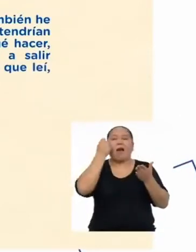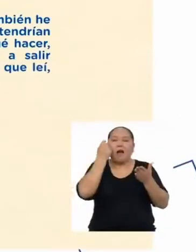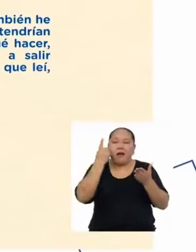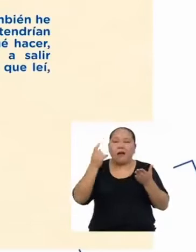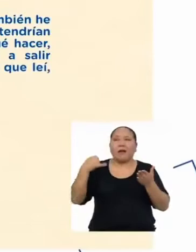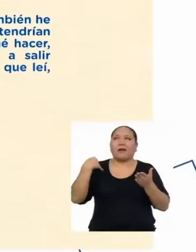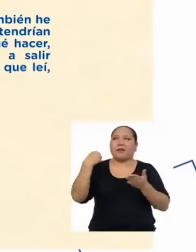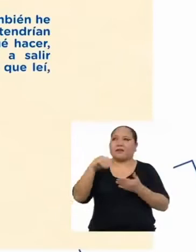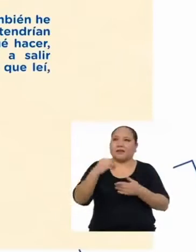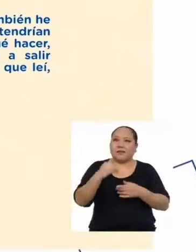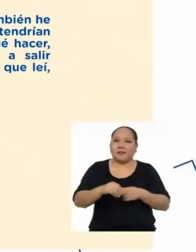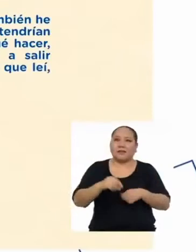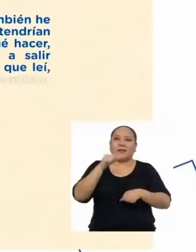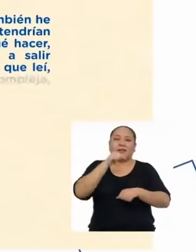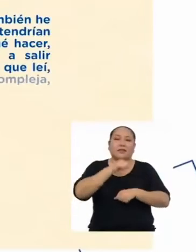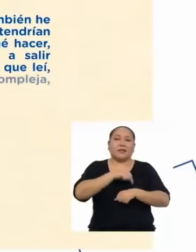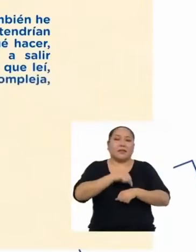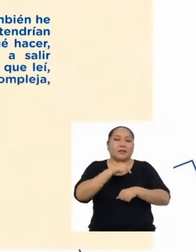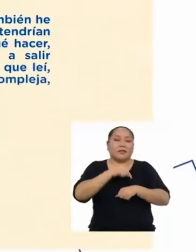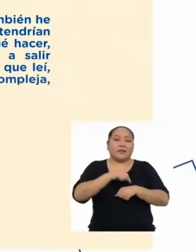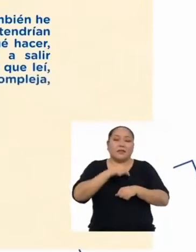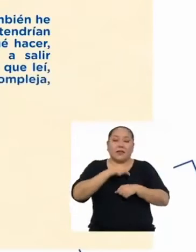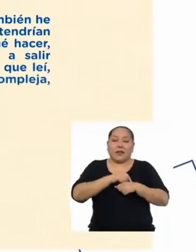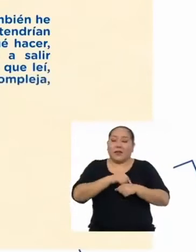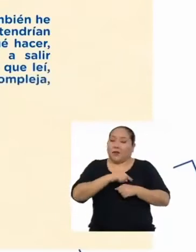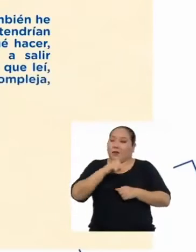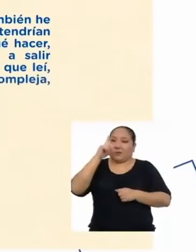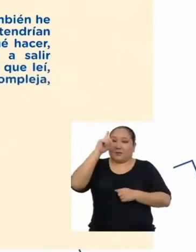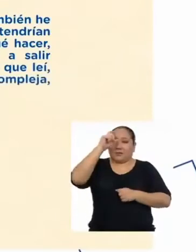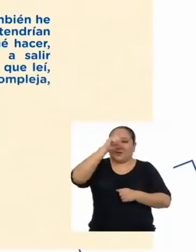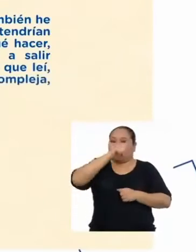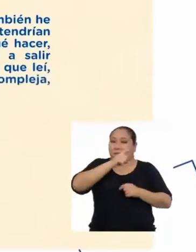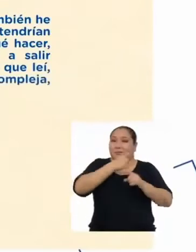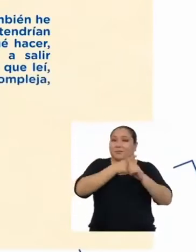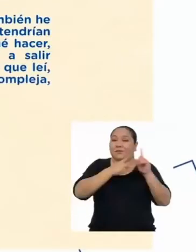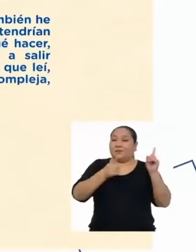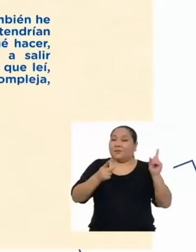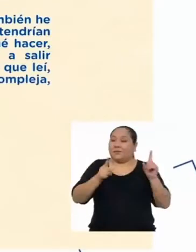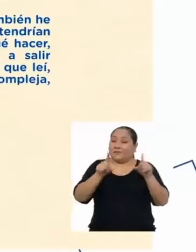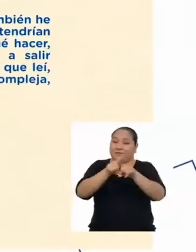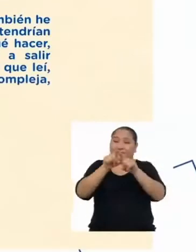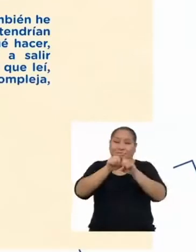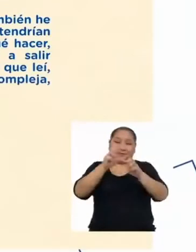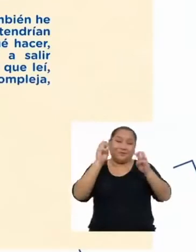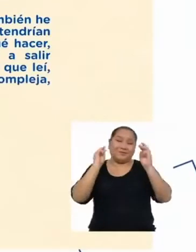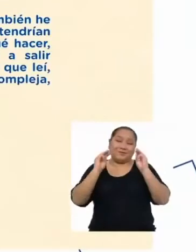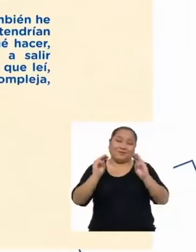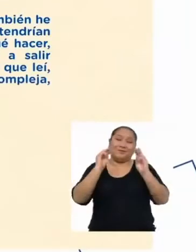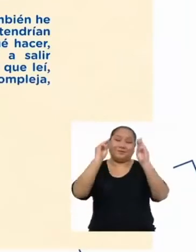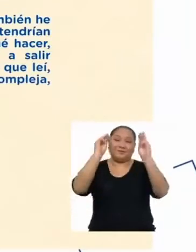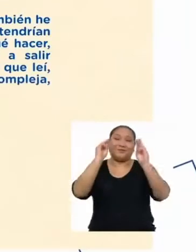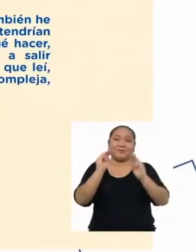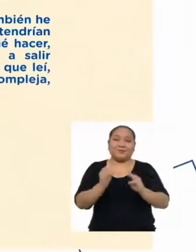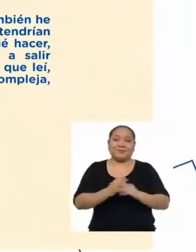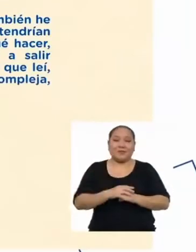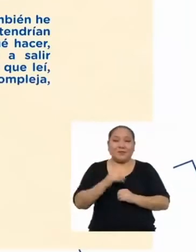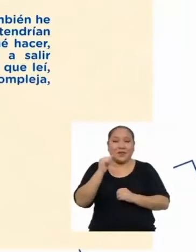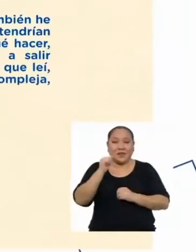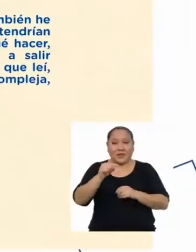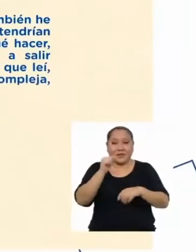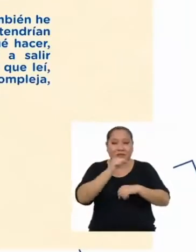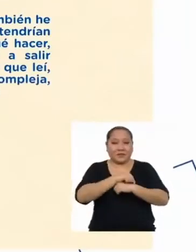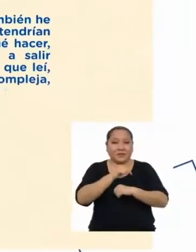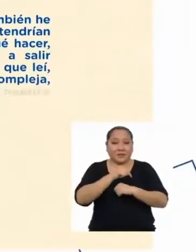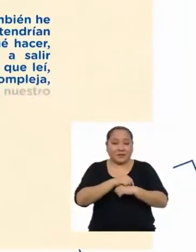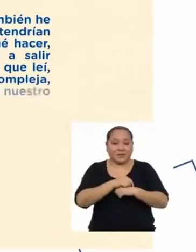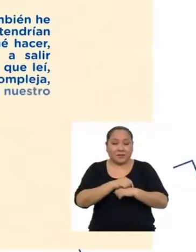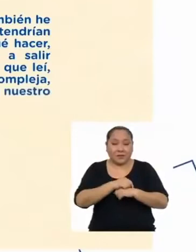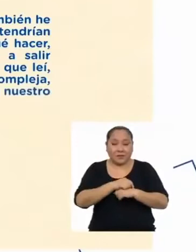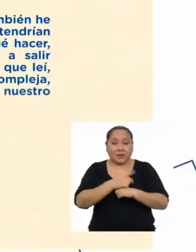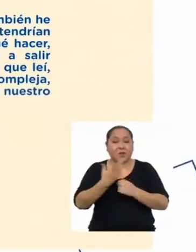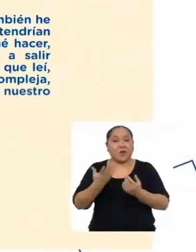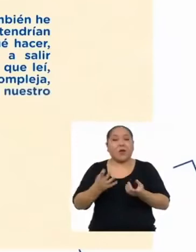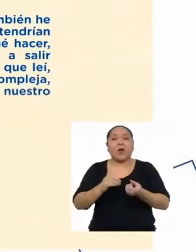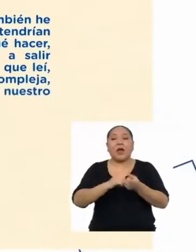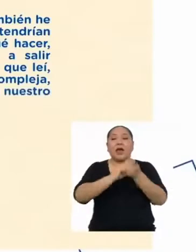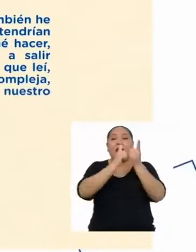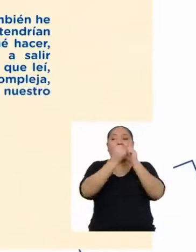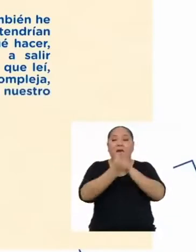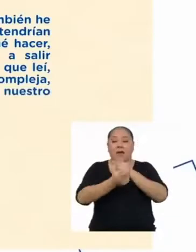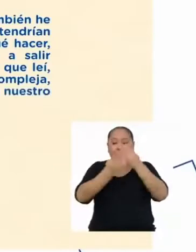es una etapa muy compleja, pero fantástica. En ella se atraviesan cambios tanto en nuestro